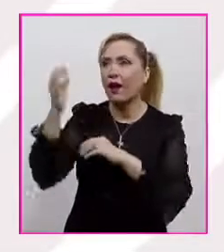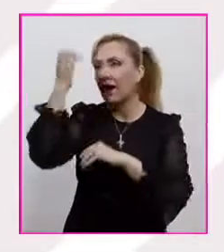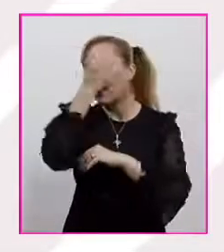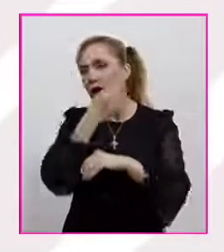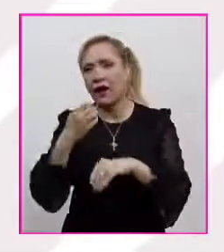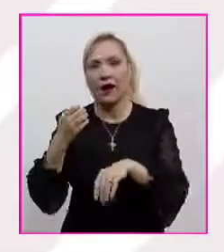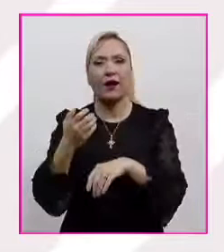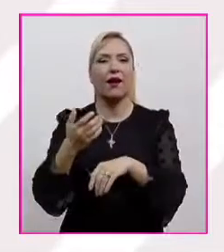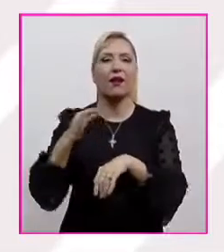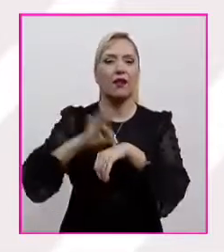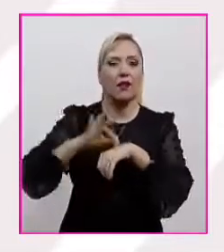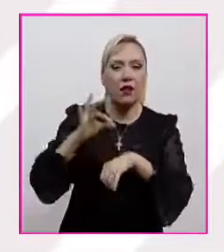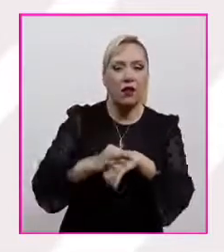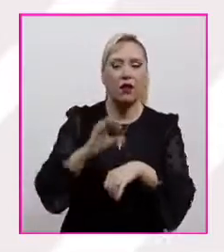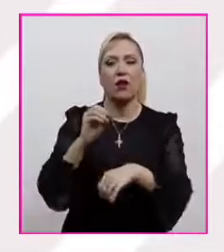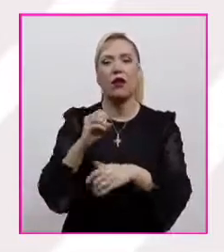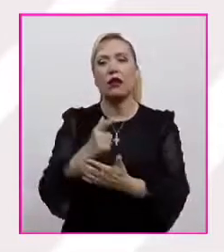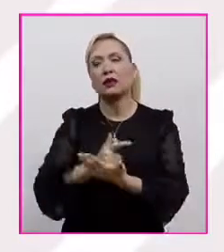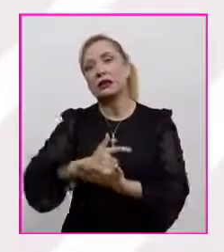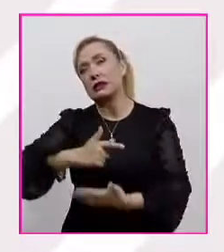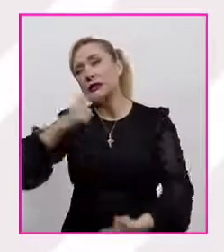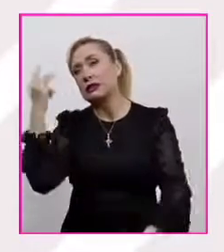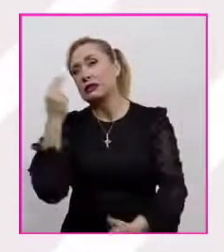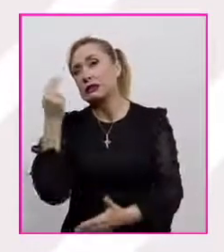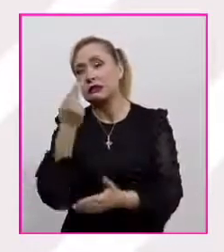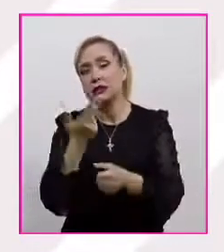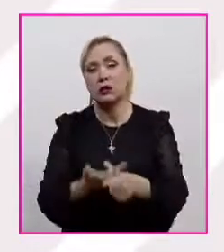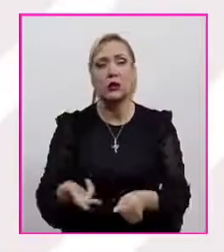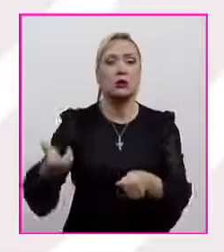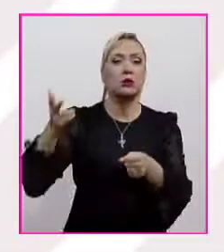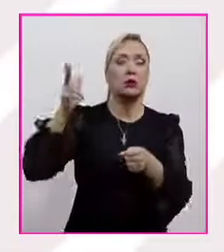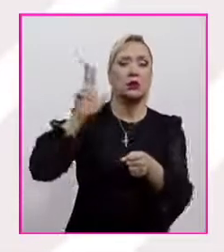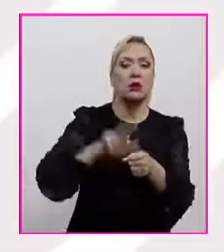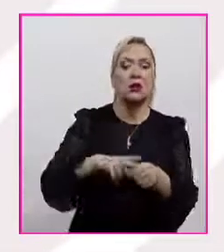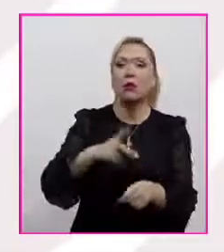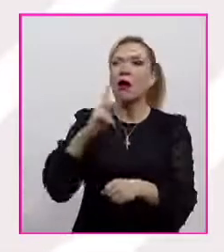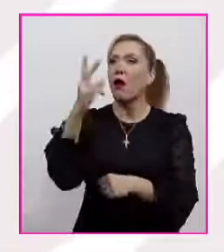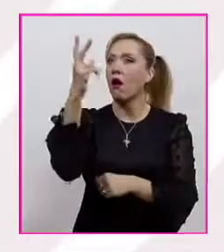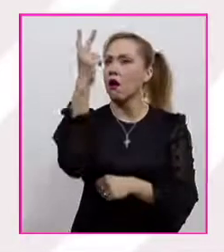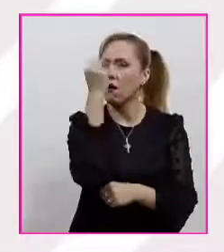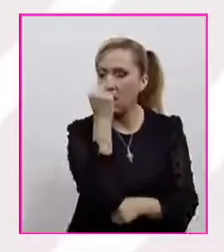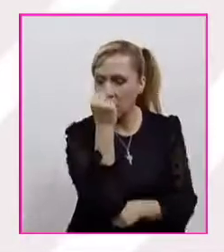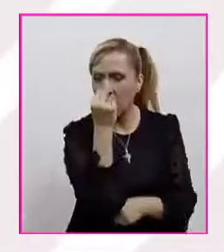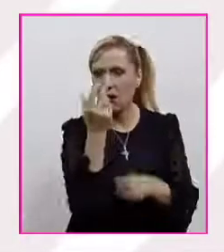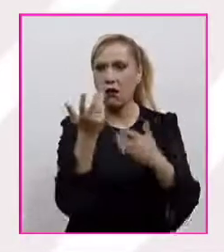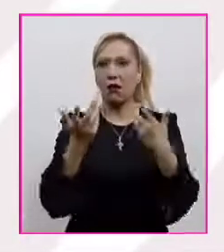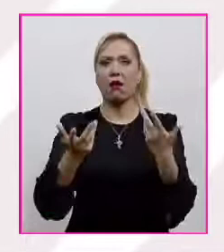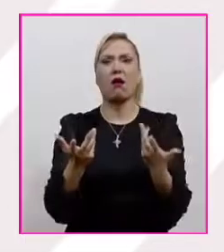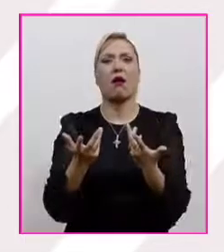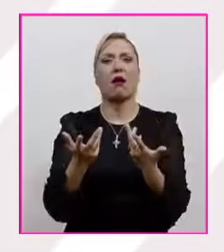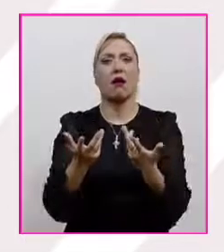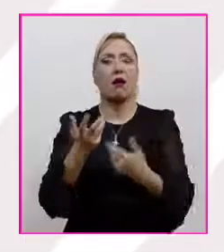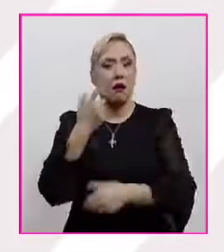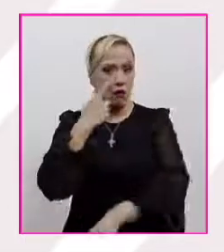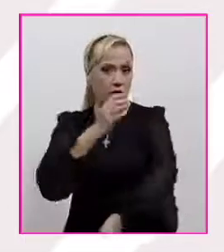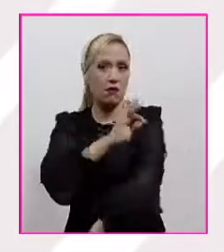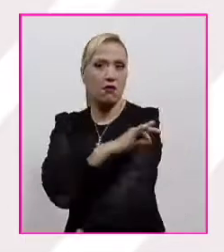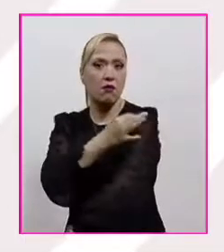situación de movilidad se complica justamente a partir de estos prejuicios y justo ahora con el tema de las vacunas,